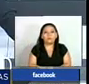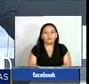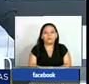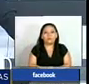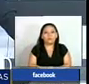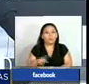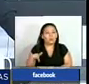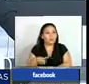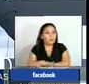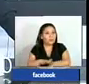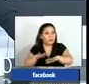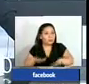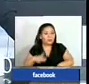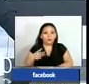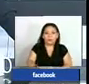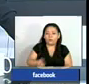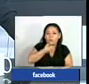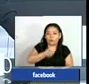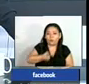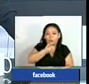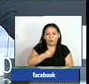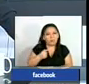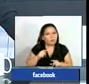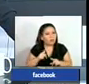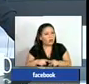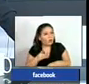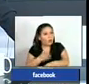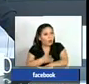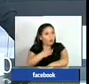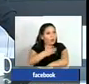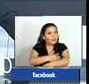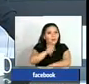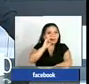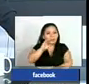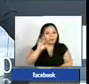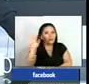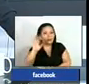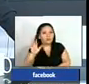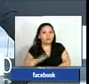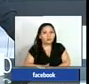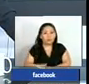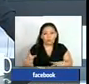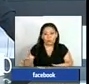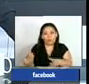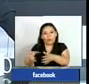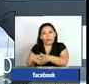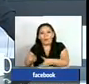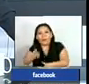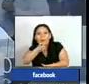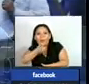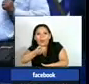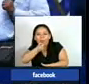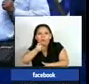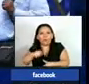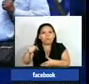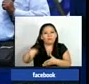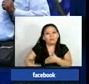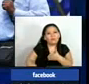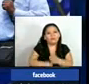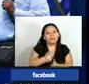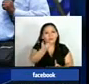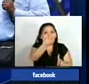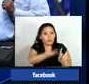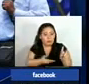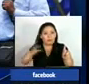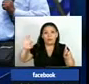Estamos llegando al final de esta entrega de Noticiero Hechos, pero antes de decirles adiós, el gremio periodístico lamenta el fallecimiento de